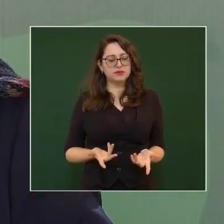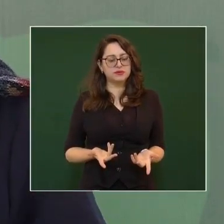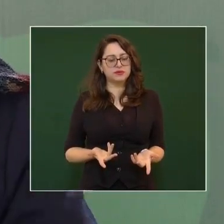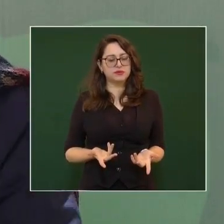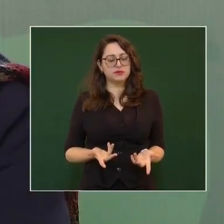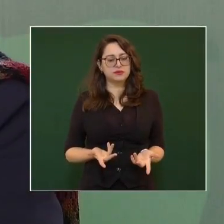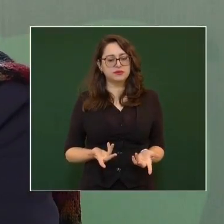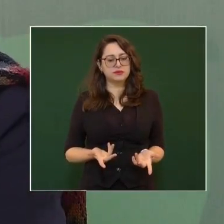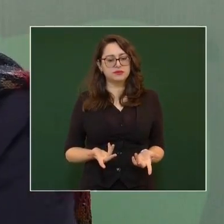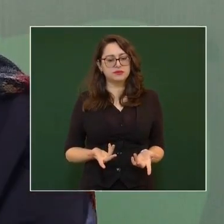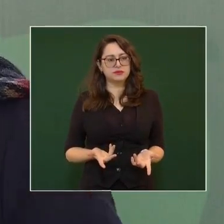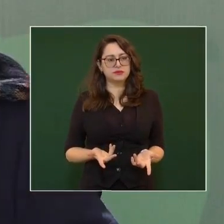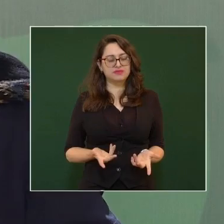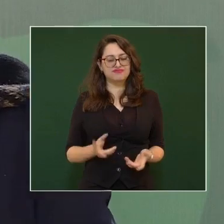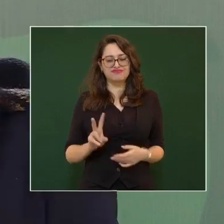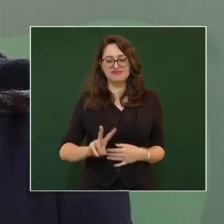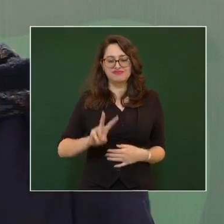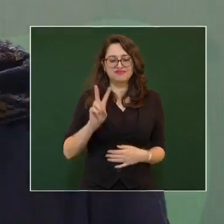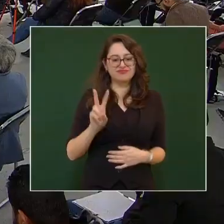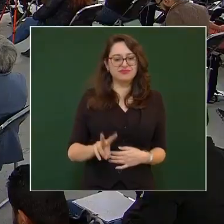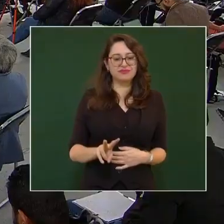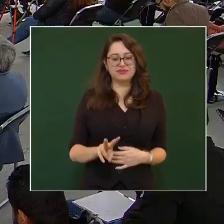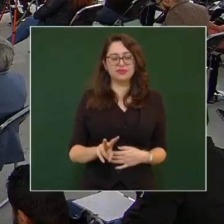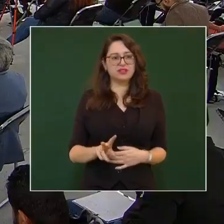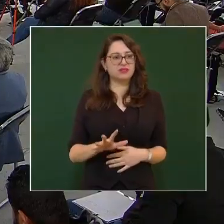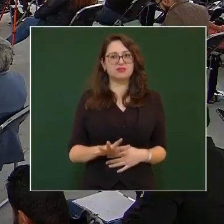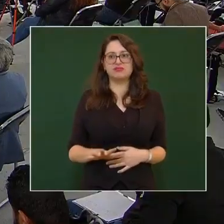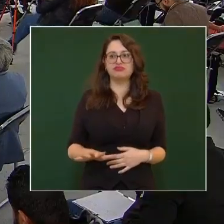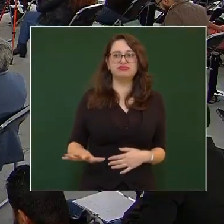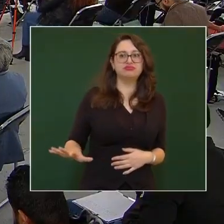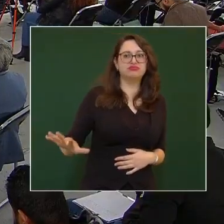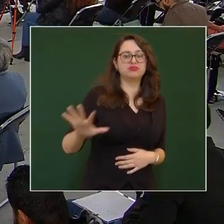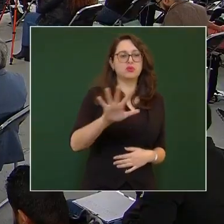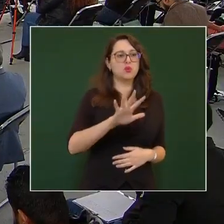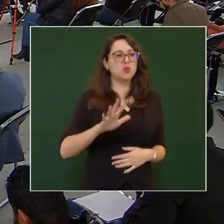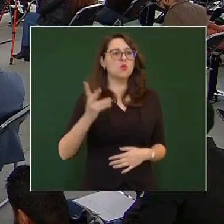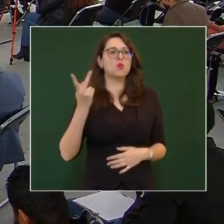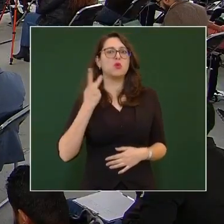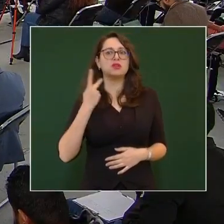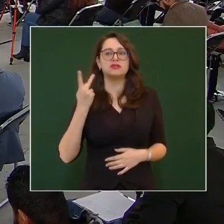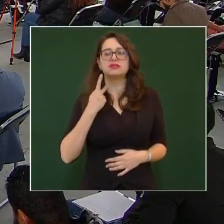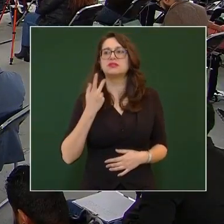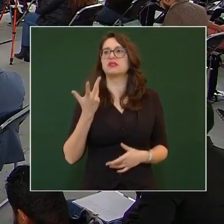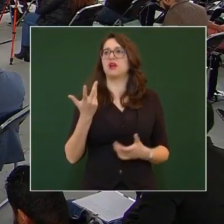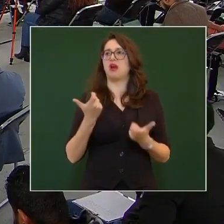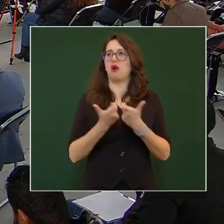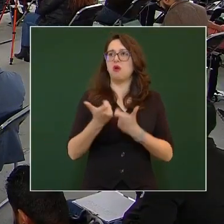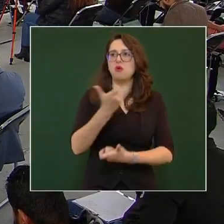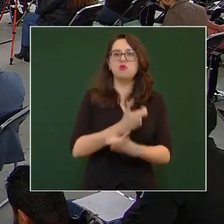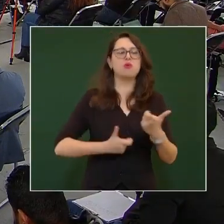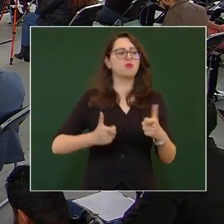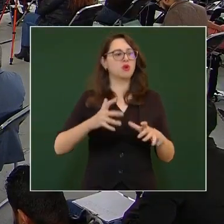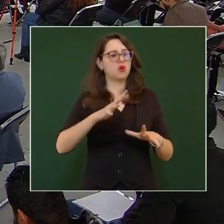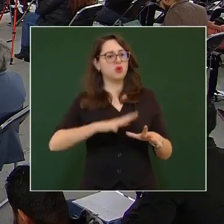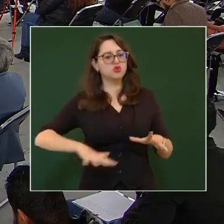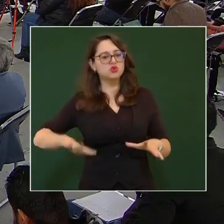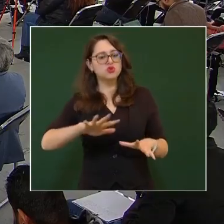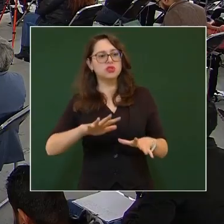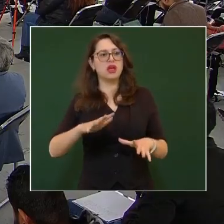que afectó todos los campos de la vida pública, lo económico, lo social, lo político, lo moral.